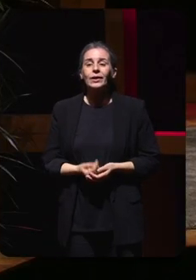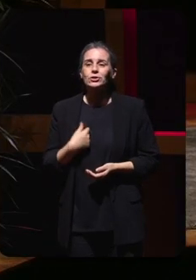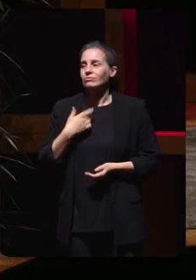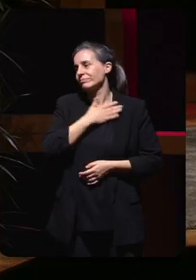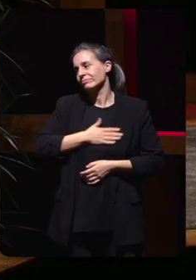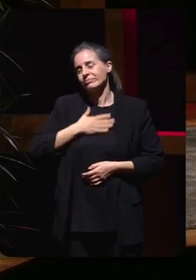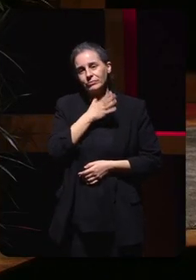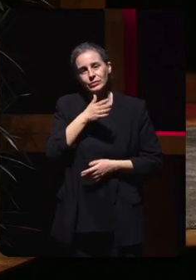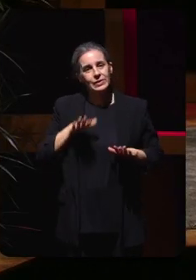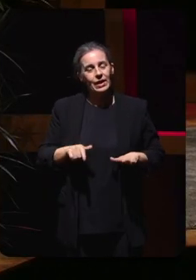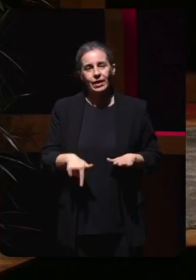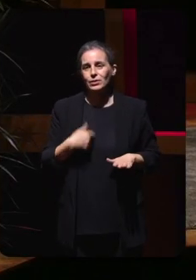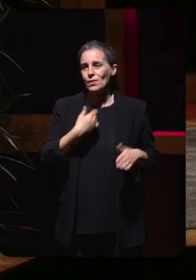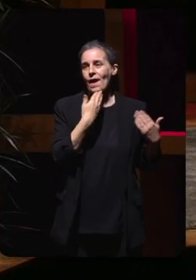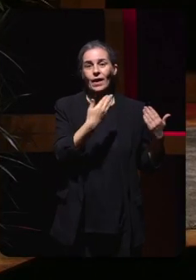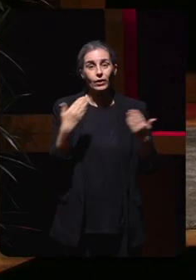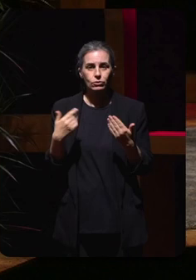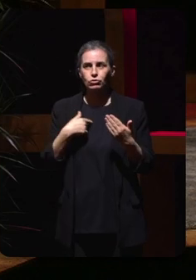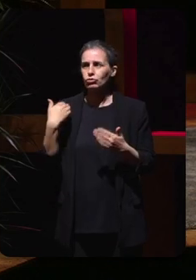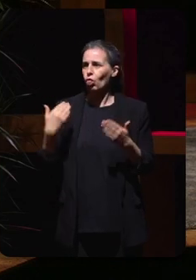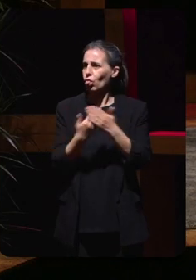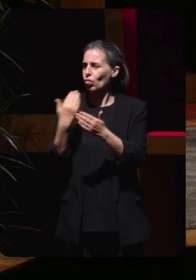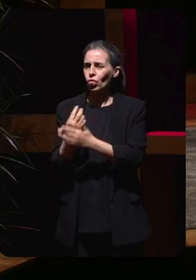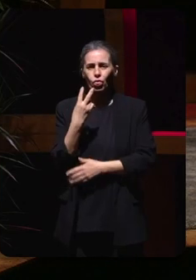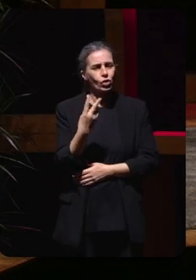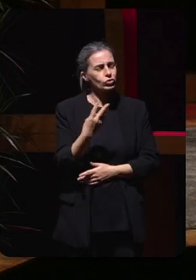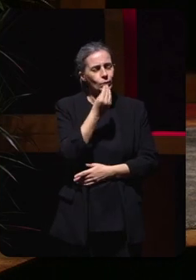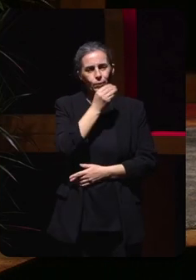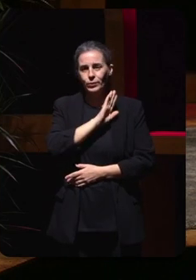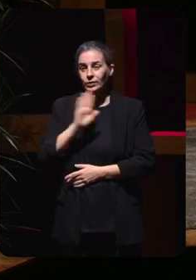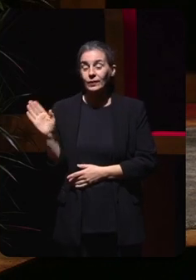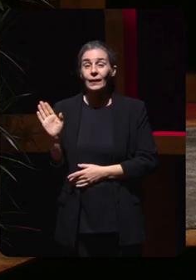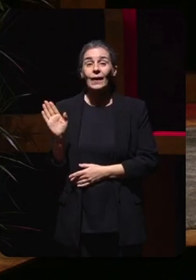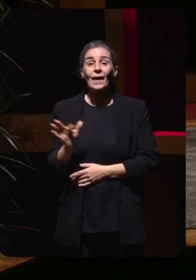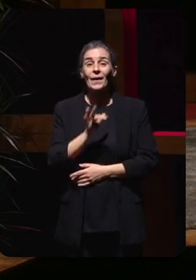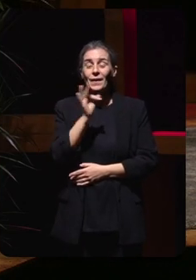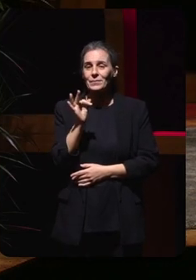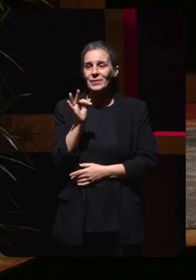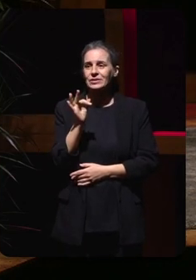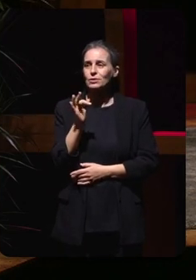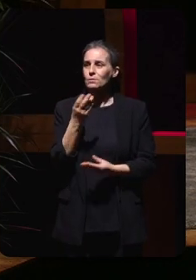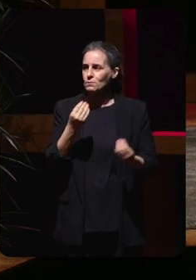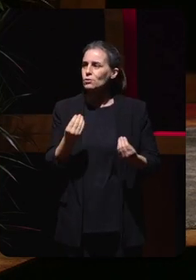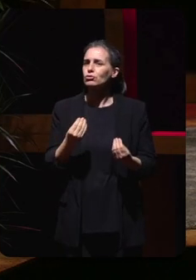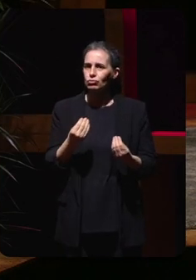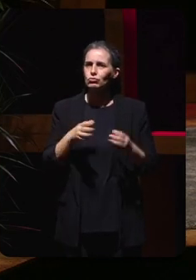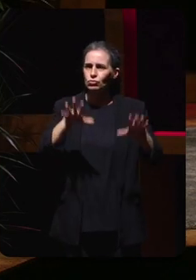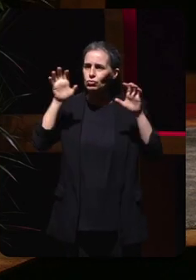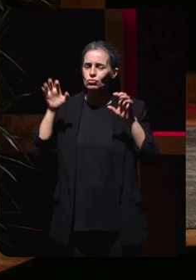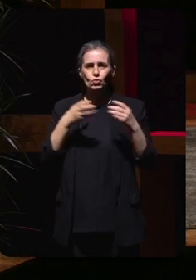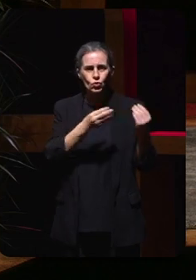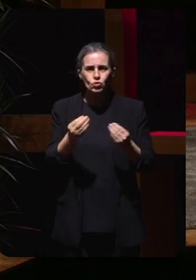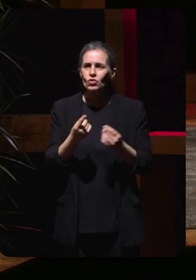estar aquí, lo agradezco muchísimo, han sido dos días espléndidos y además muy, muy, muy útiles y extremadamente